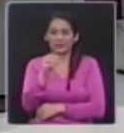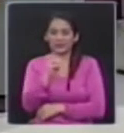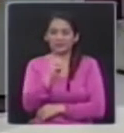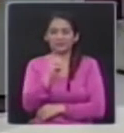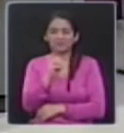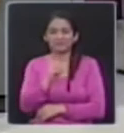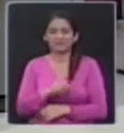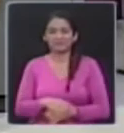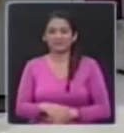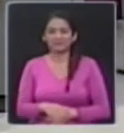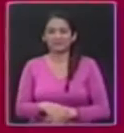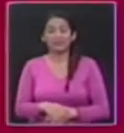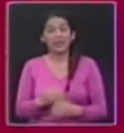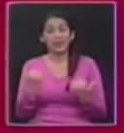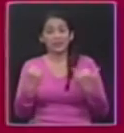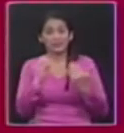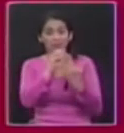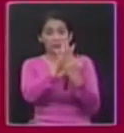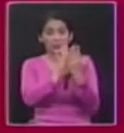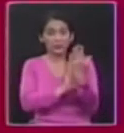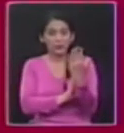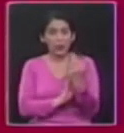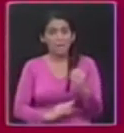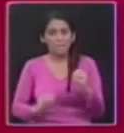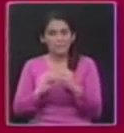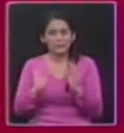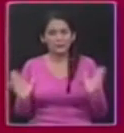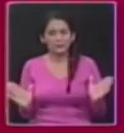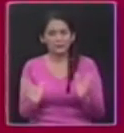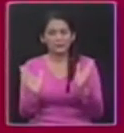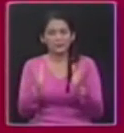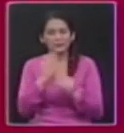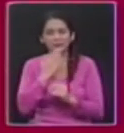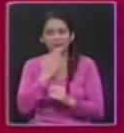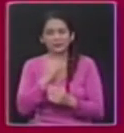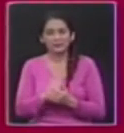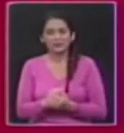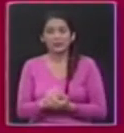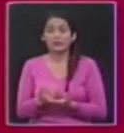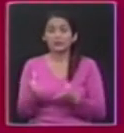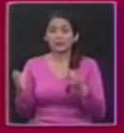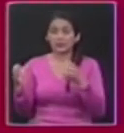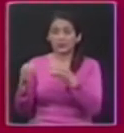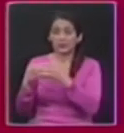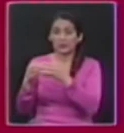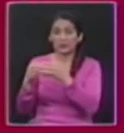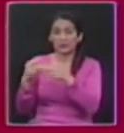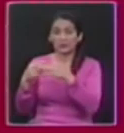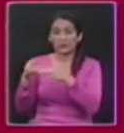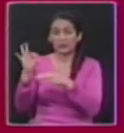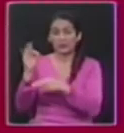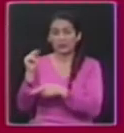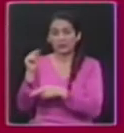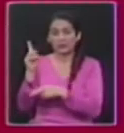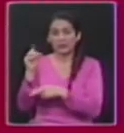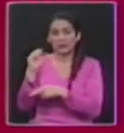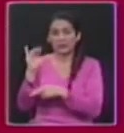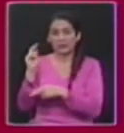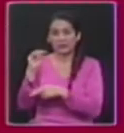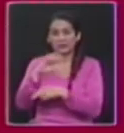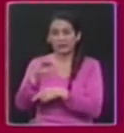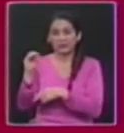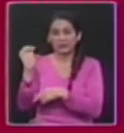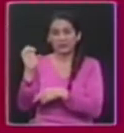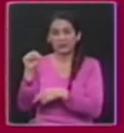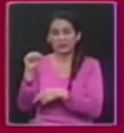social, Daniela, ¿qué otros proyectos ustedes impulsan? Como Confiteca estamos junto a la Fundación Enseña Ecuador, que lo que trabaja es a